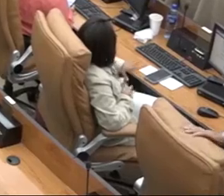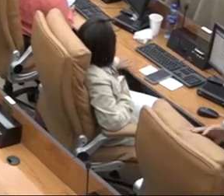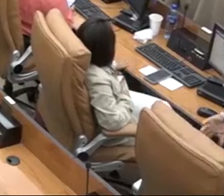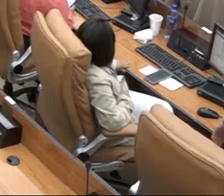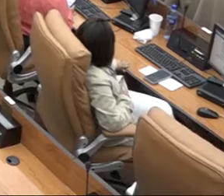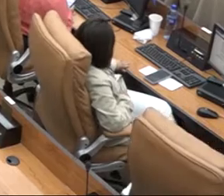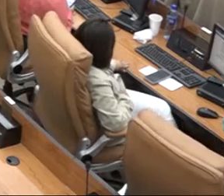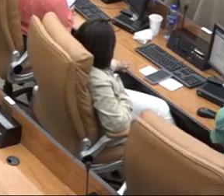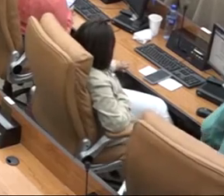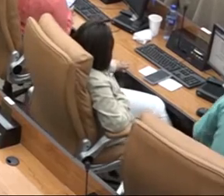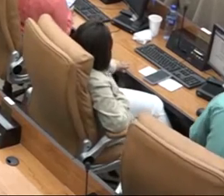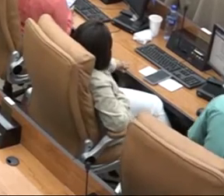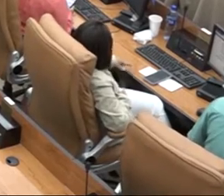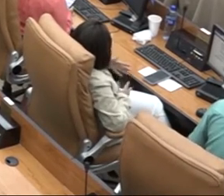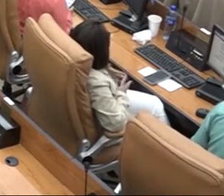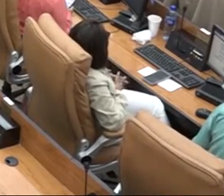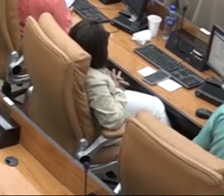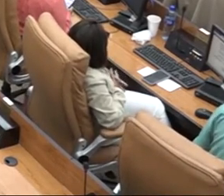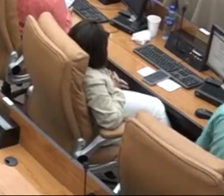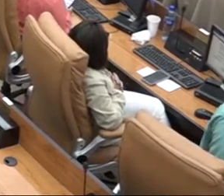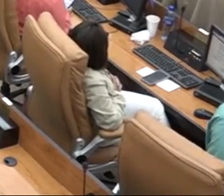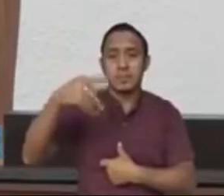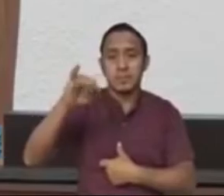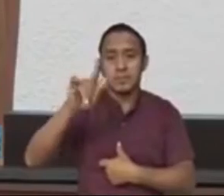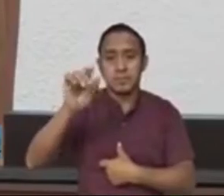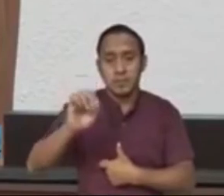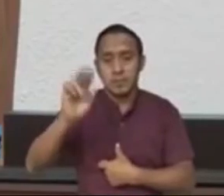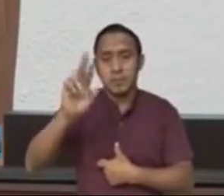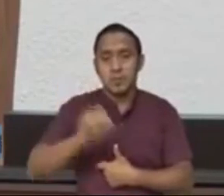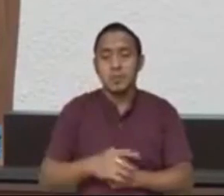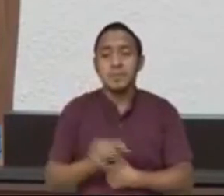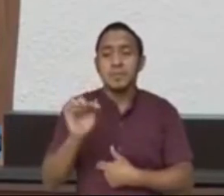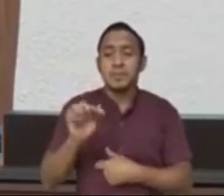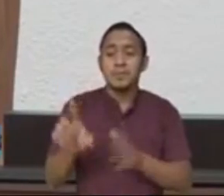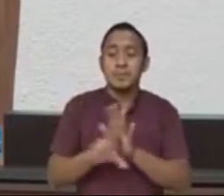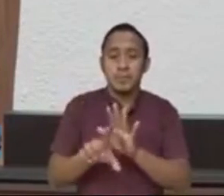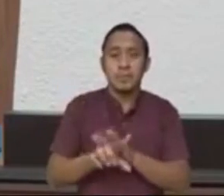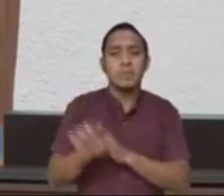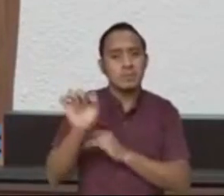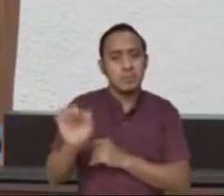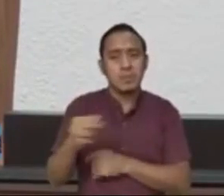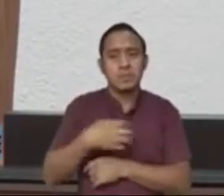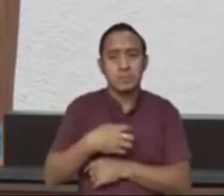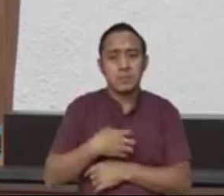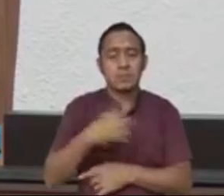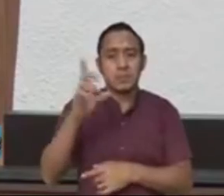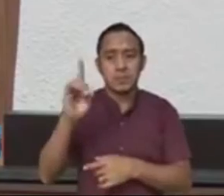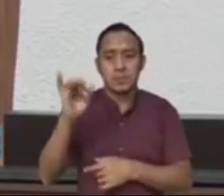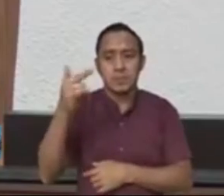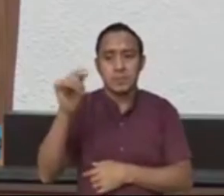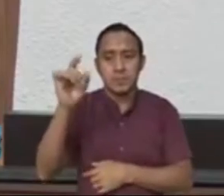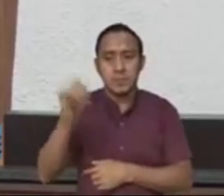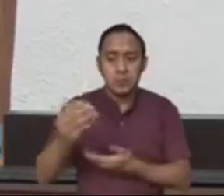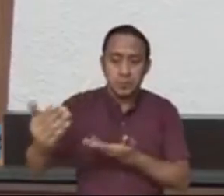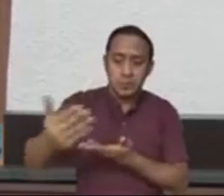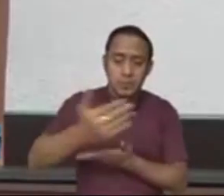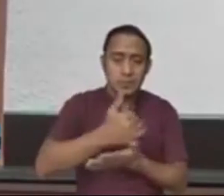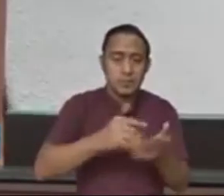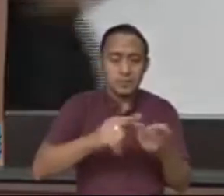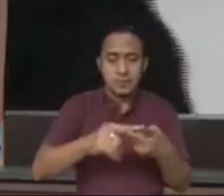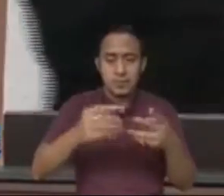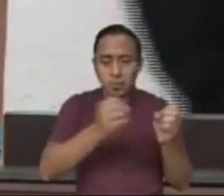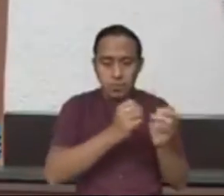de Derecho y la seguridad jurídica nicaragüense. Según esta ley, el digesto jurídico nicaragüense recopila,